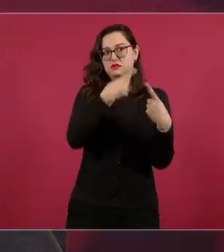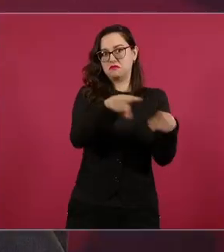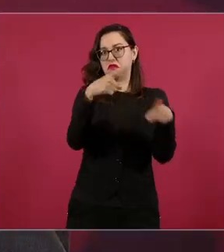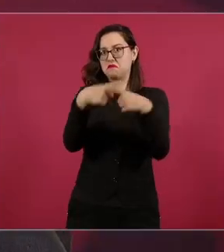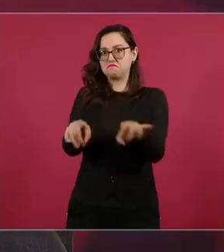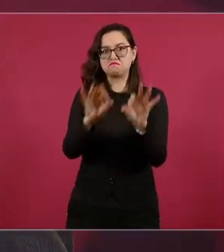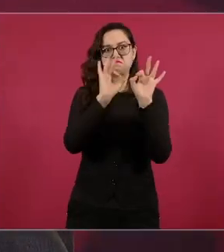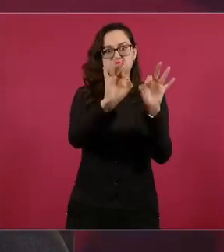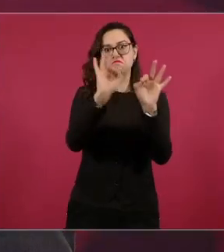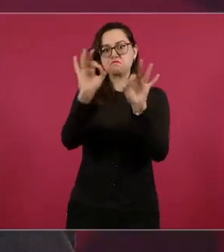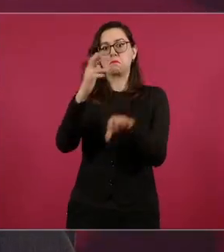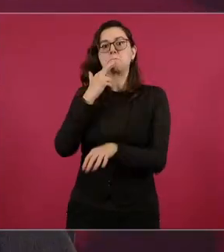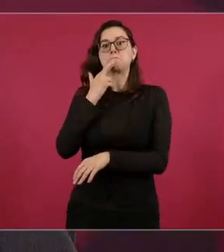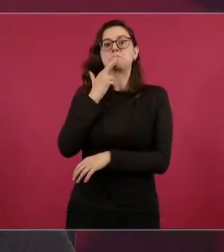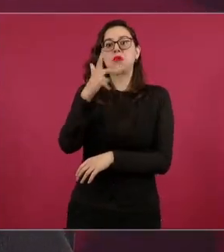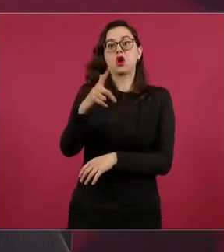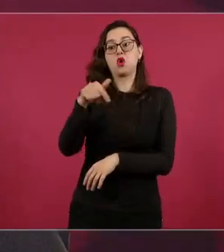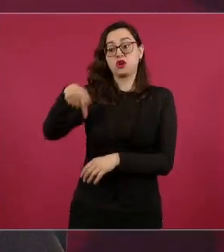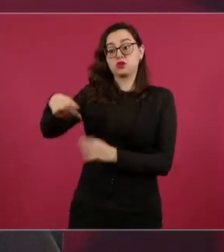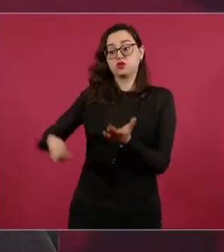ocupa el lugar seis